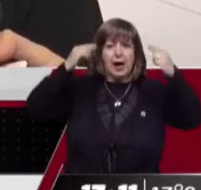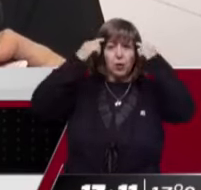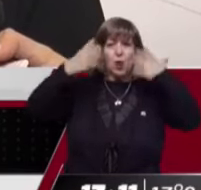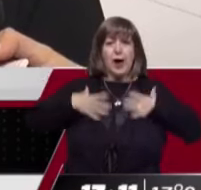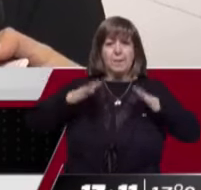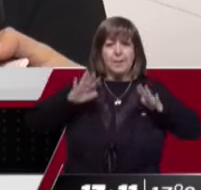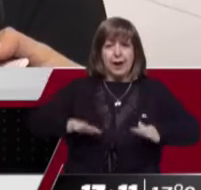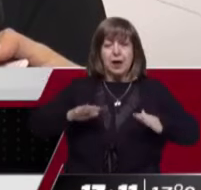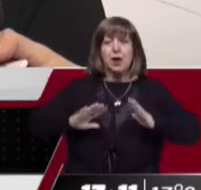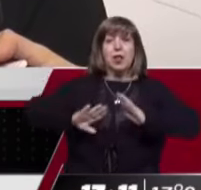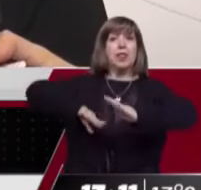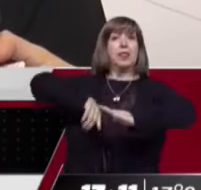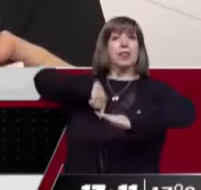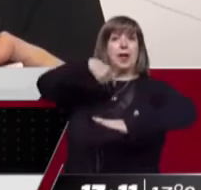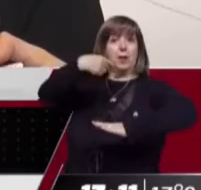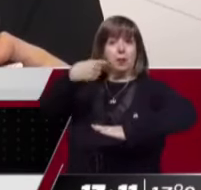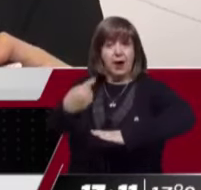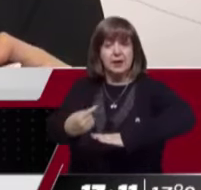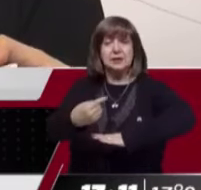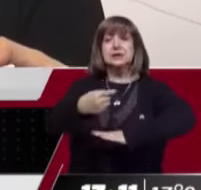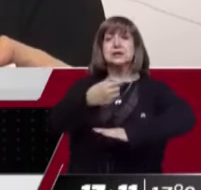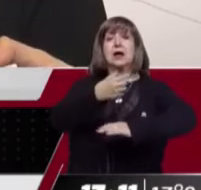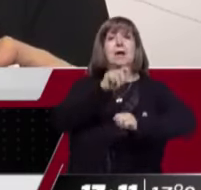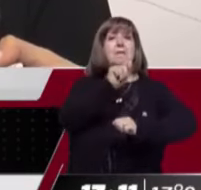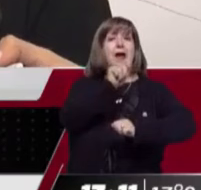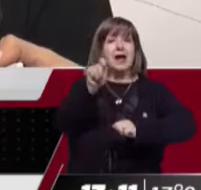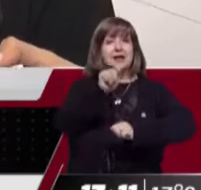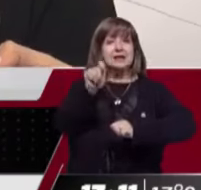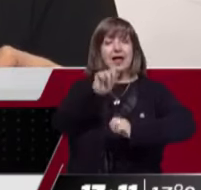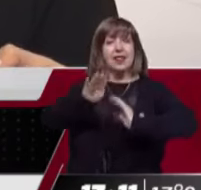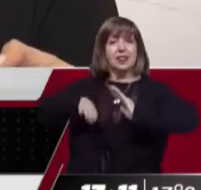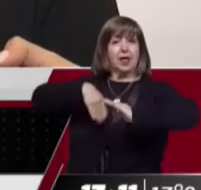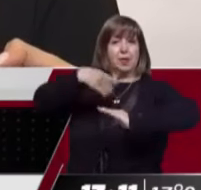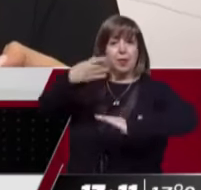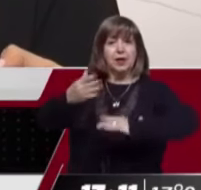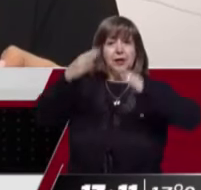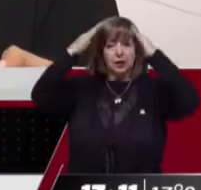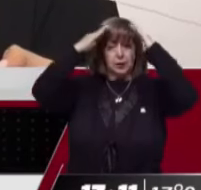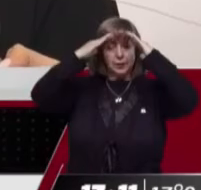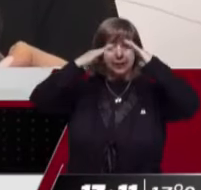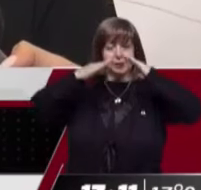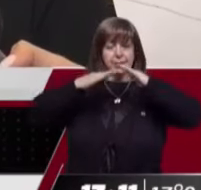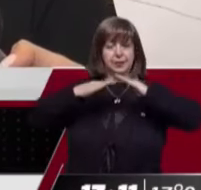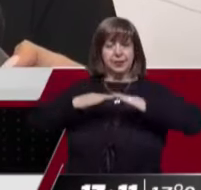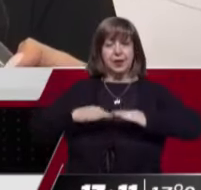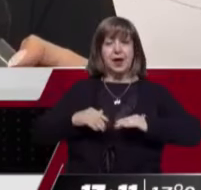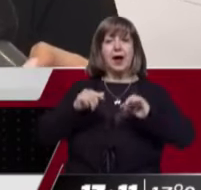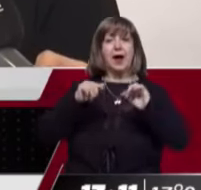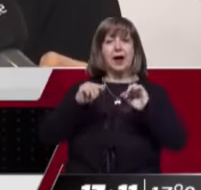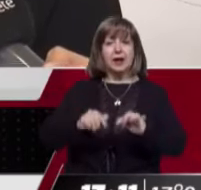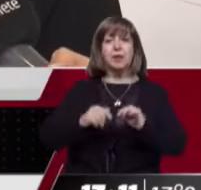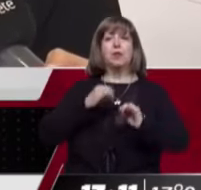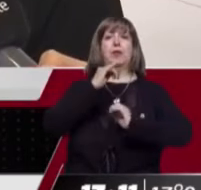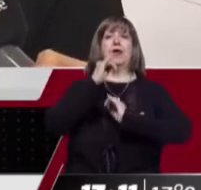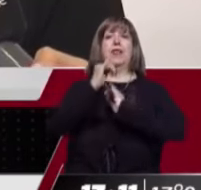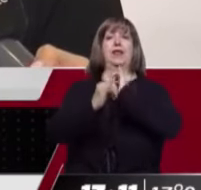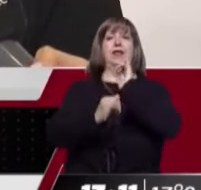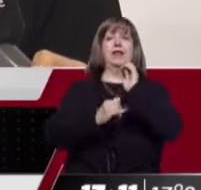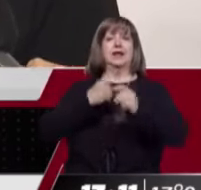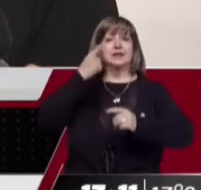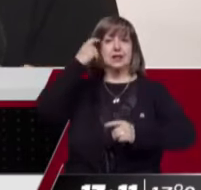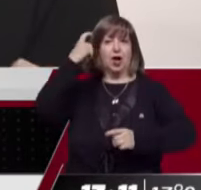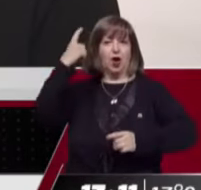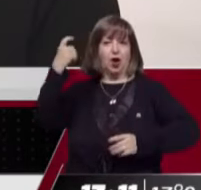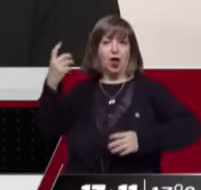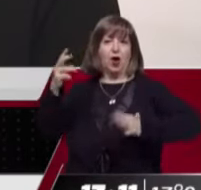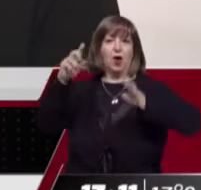mejor tranquilidad para expresarse todo, y es donde nosotros hemos podido terminar el ocultamiento malicioso en la información que aporta. Sí, chicas,